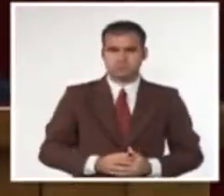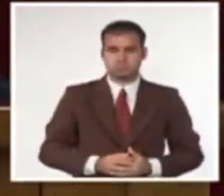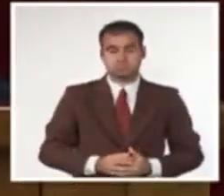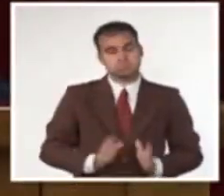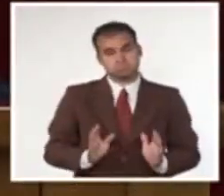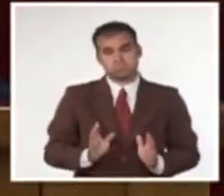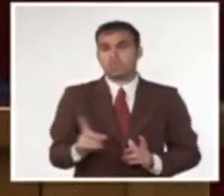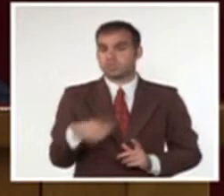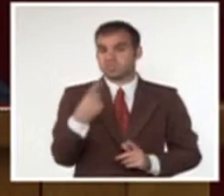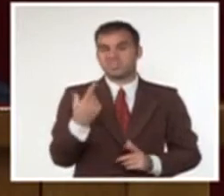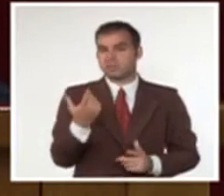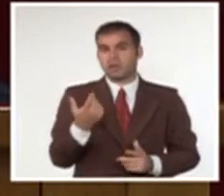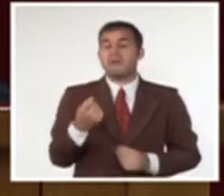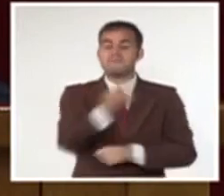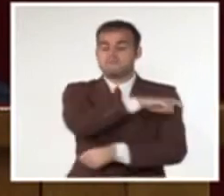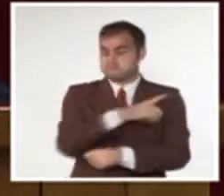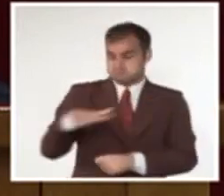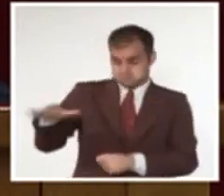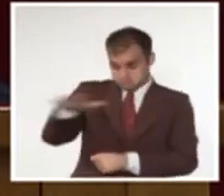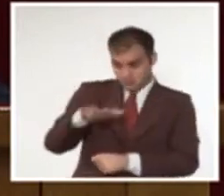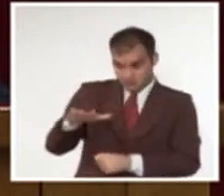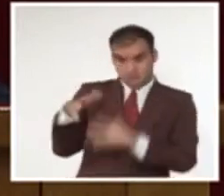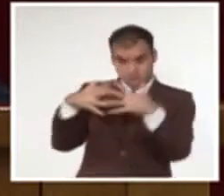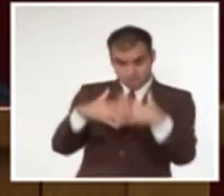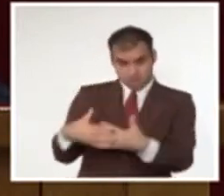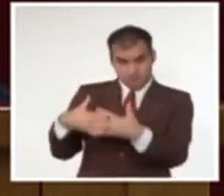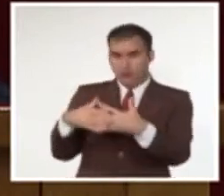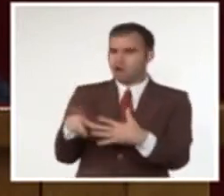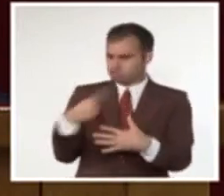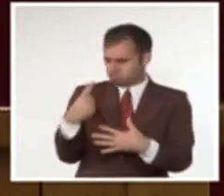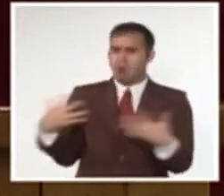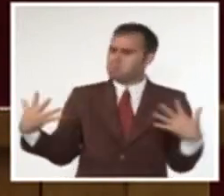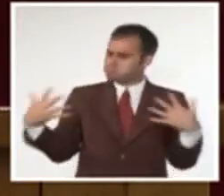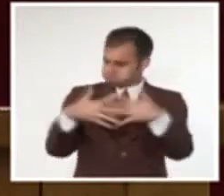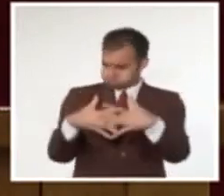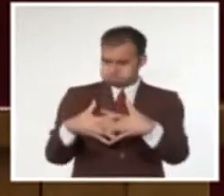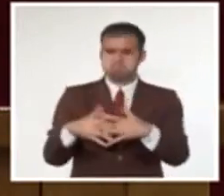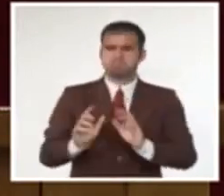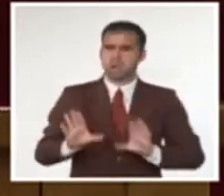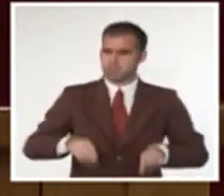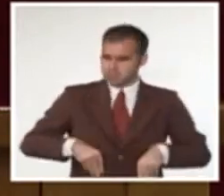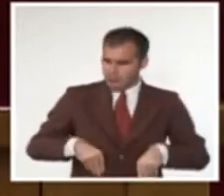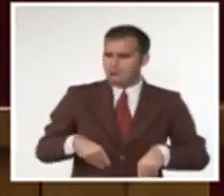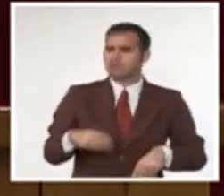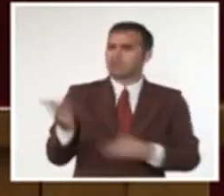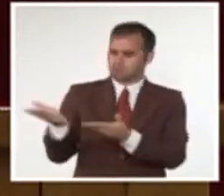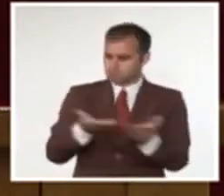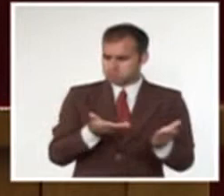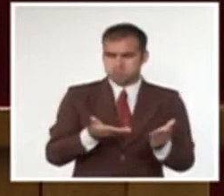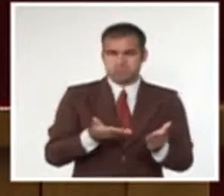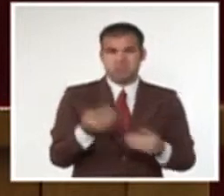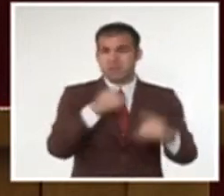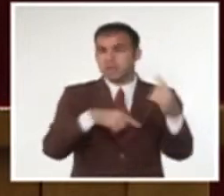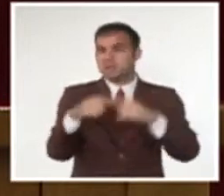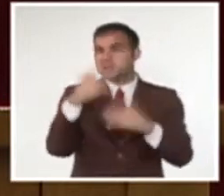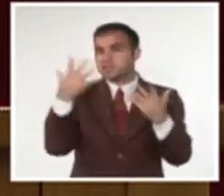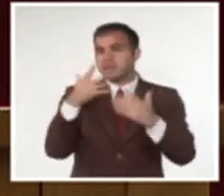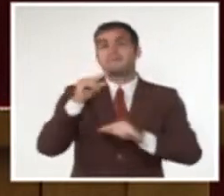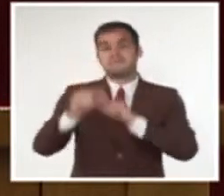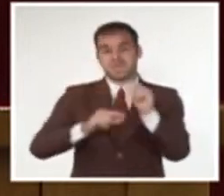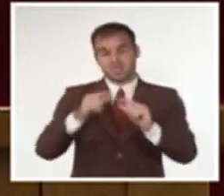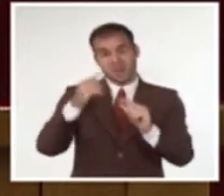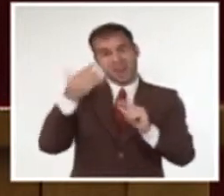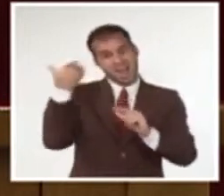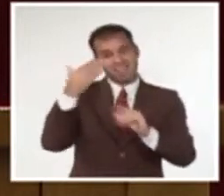los lazos con el pueblo de ese país en todas las esferas posibles y con énfasis especial en la comunidad de origen